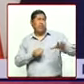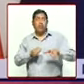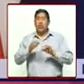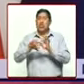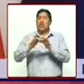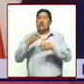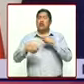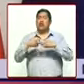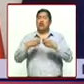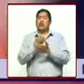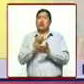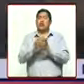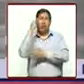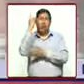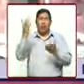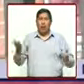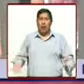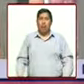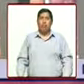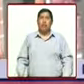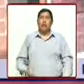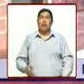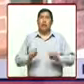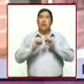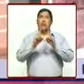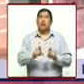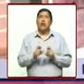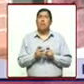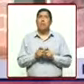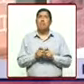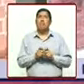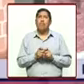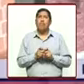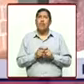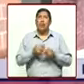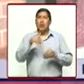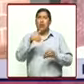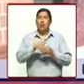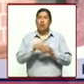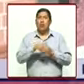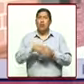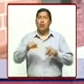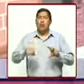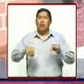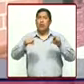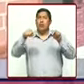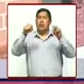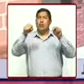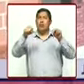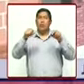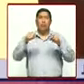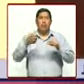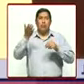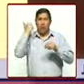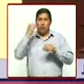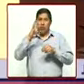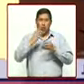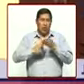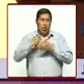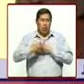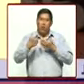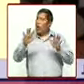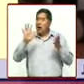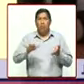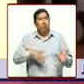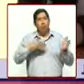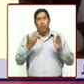problemas económicos que tiene nuestro país. La pregunta y el referéndum, el 6 de agosto, nacieron muertas.